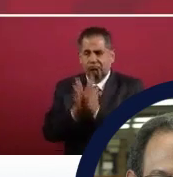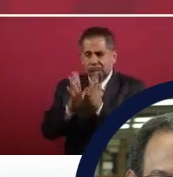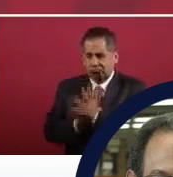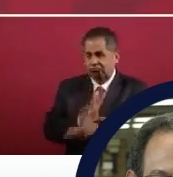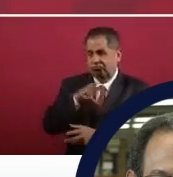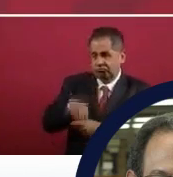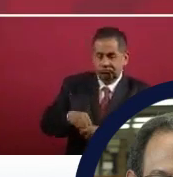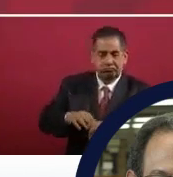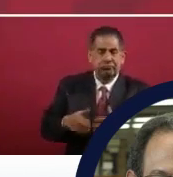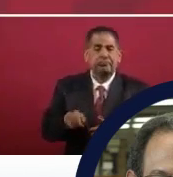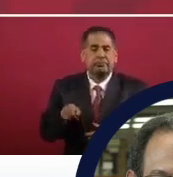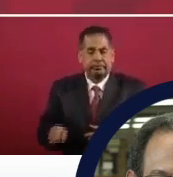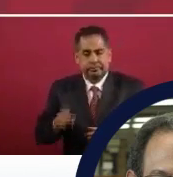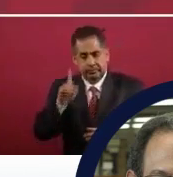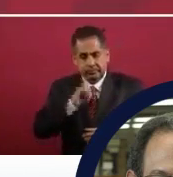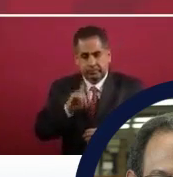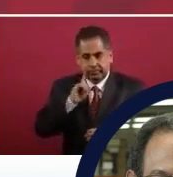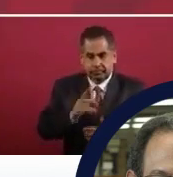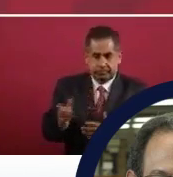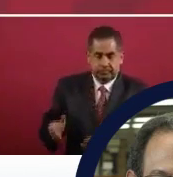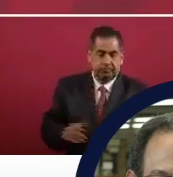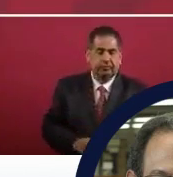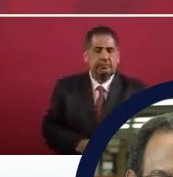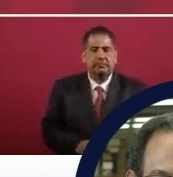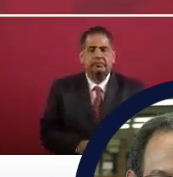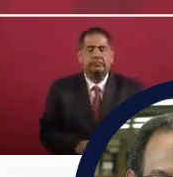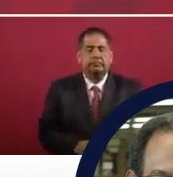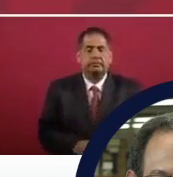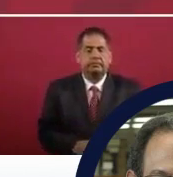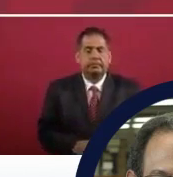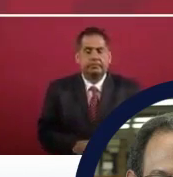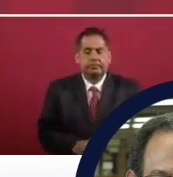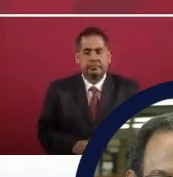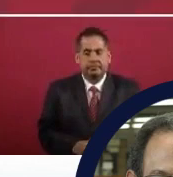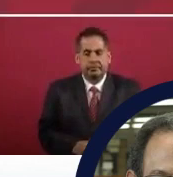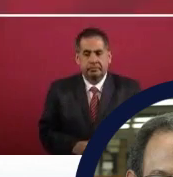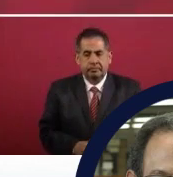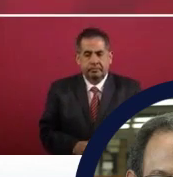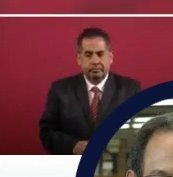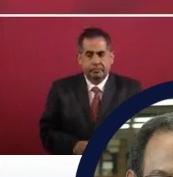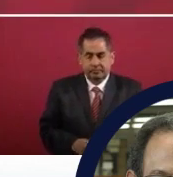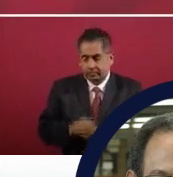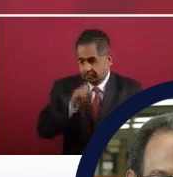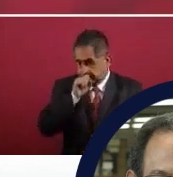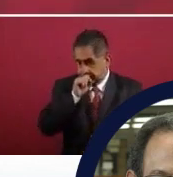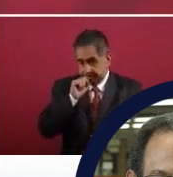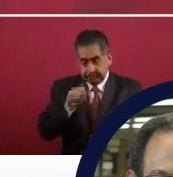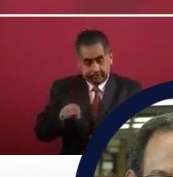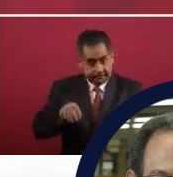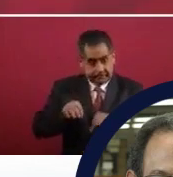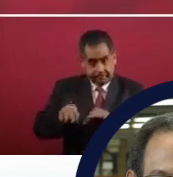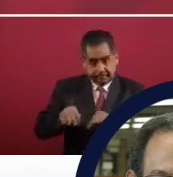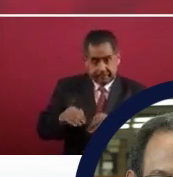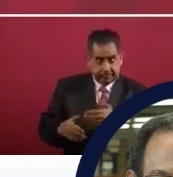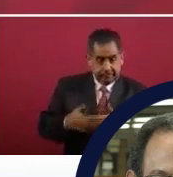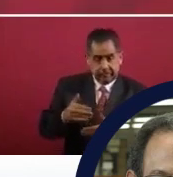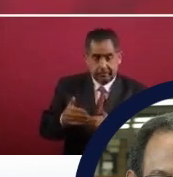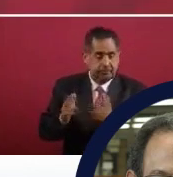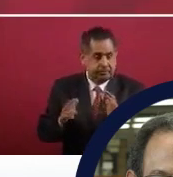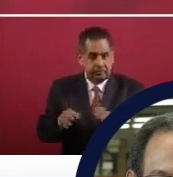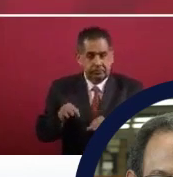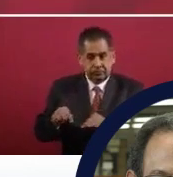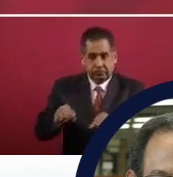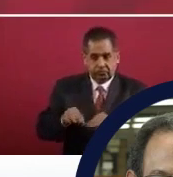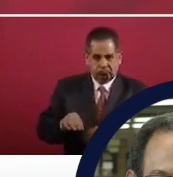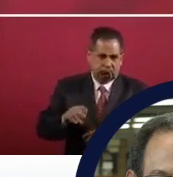el culiacanazo o lo que pasó en Culiacán. Ha dicho muchas cosas, pero que yo no he escuchado una disculpa a